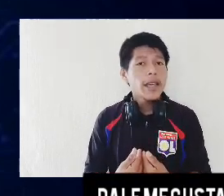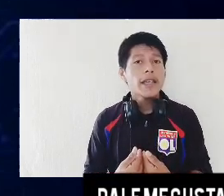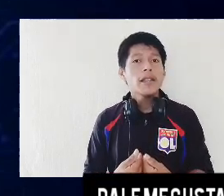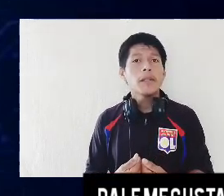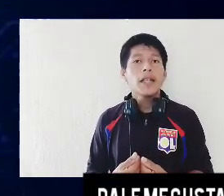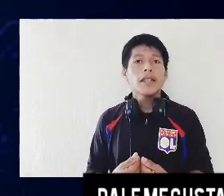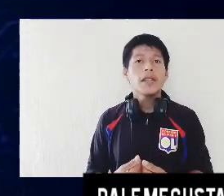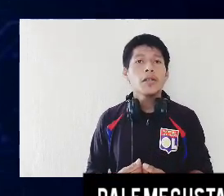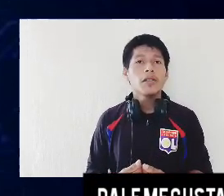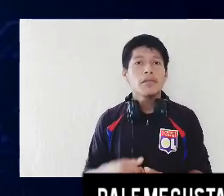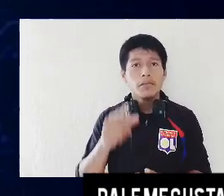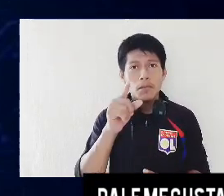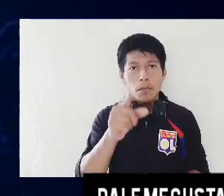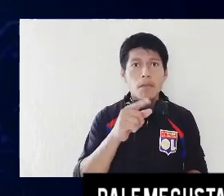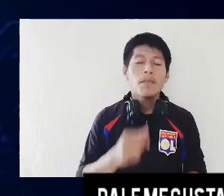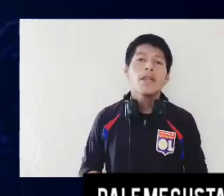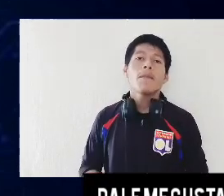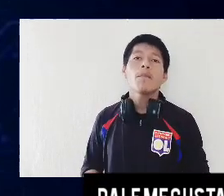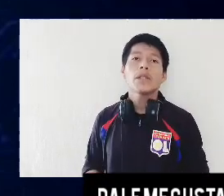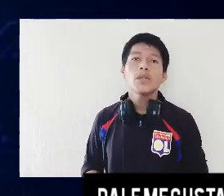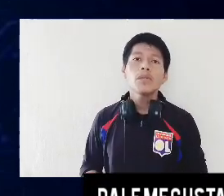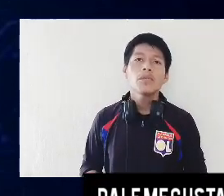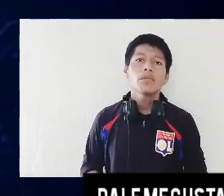Yo ya dije quién es mi candidato,